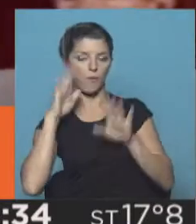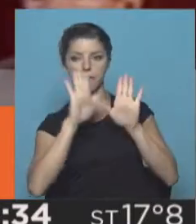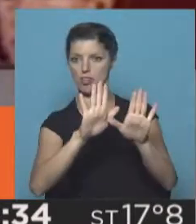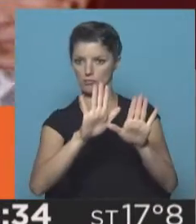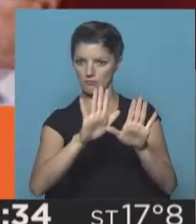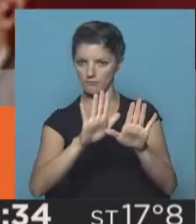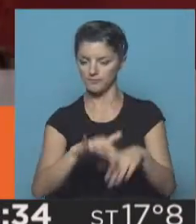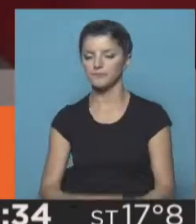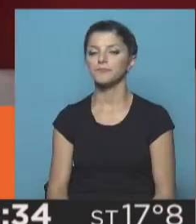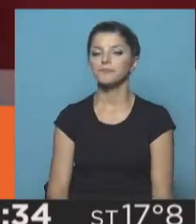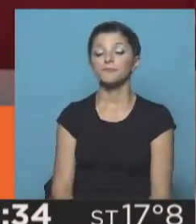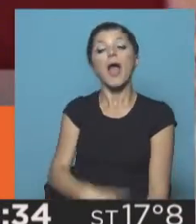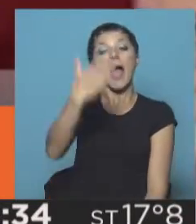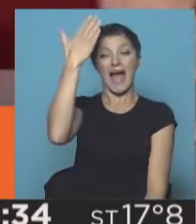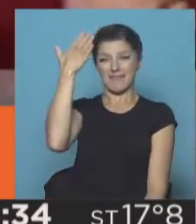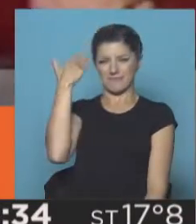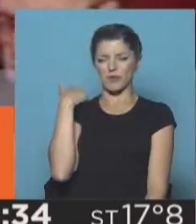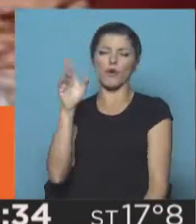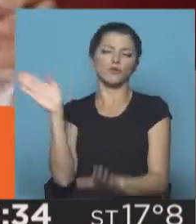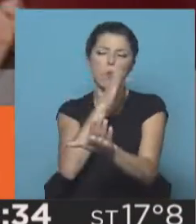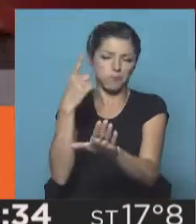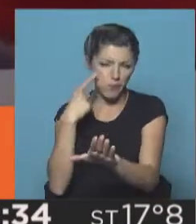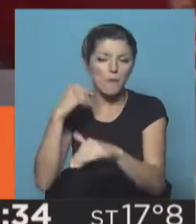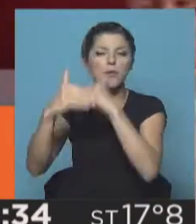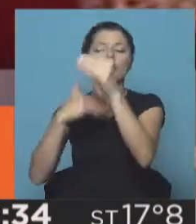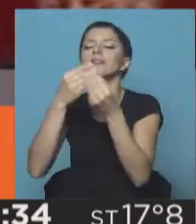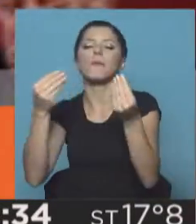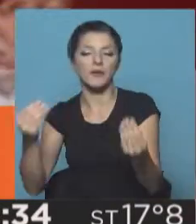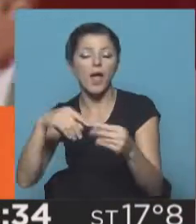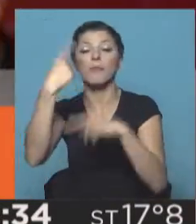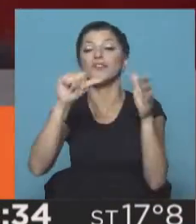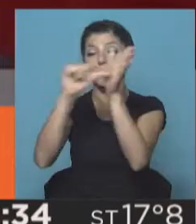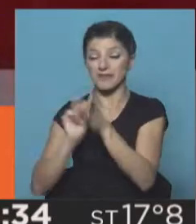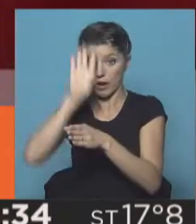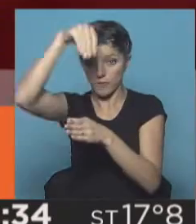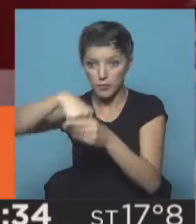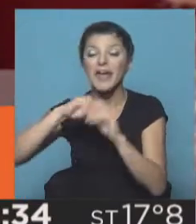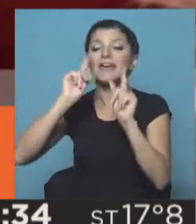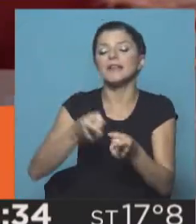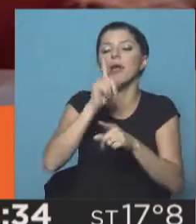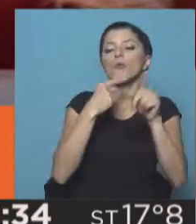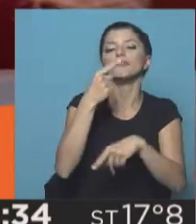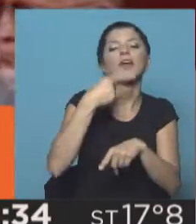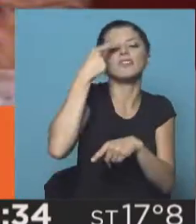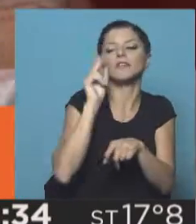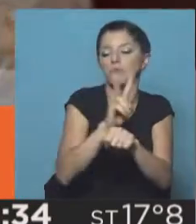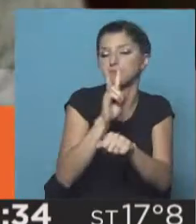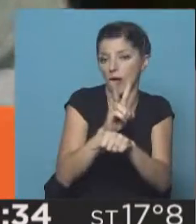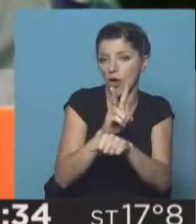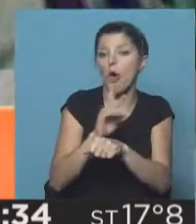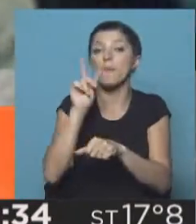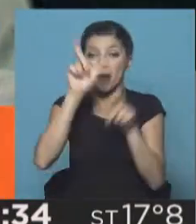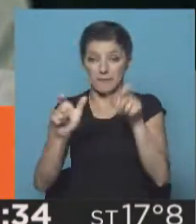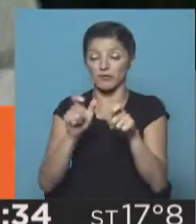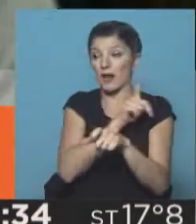El inicio de aquella oleada, calificada de progresiva por sus adherentes y de populista por sus detractores, podría situarse con la elección